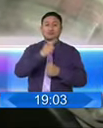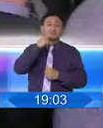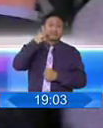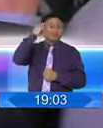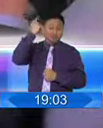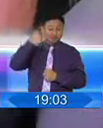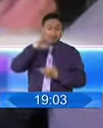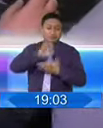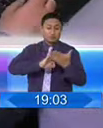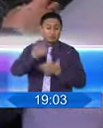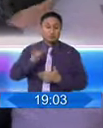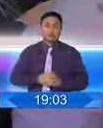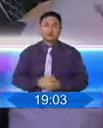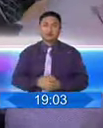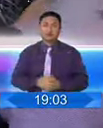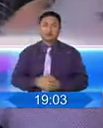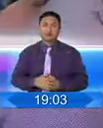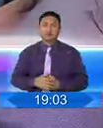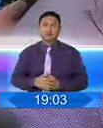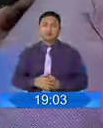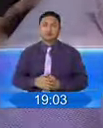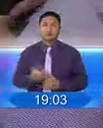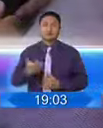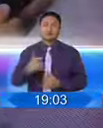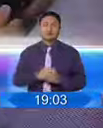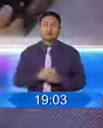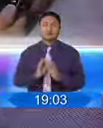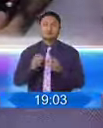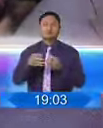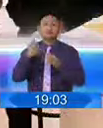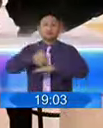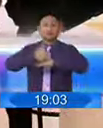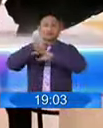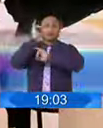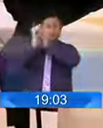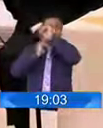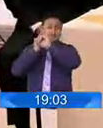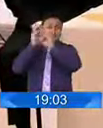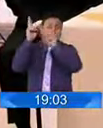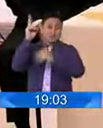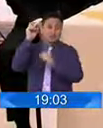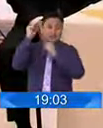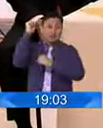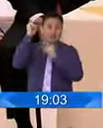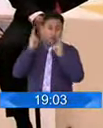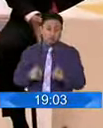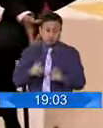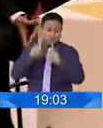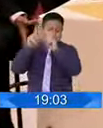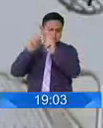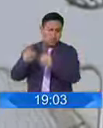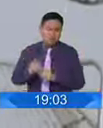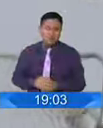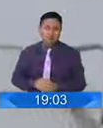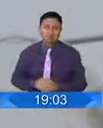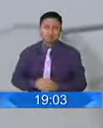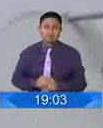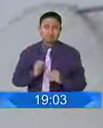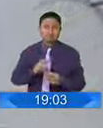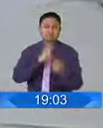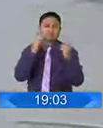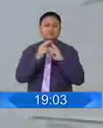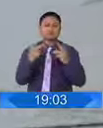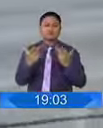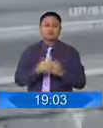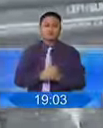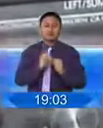Correa. Se hará una consulta a la Corte Interamericana de Derechos Humanos. Por último, la reforma buscará un mecanismo para